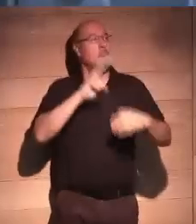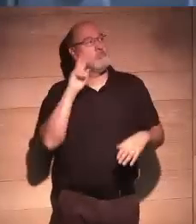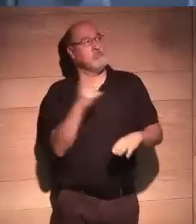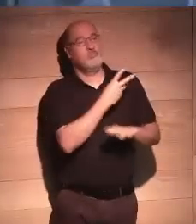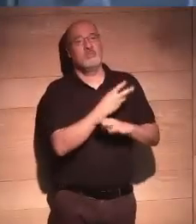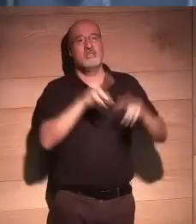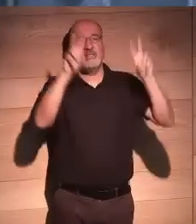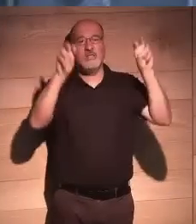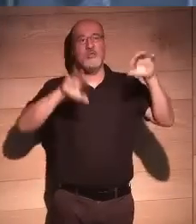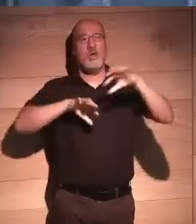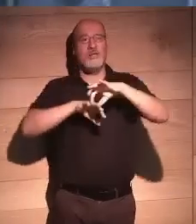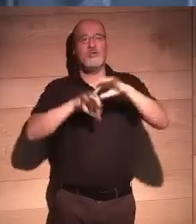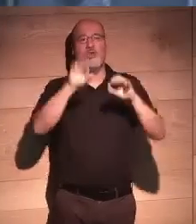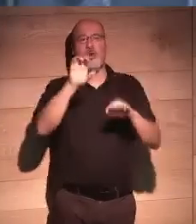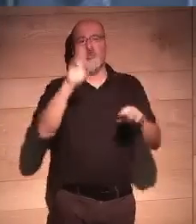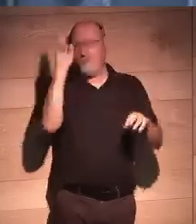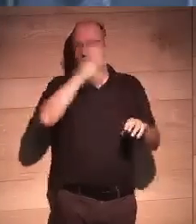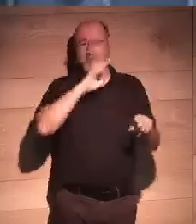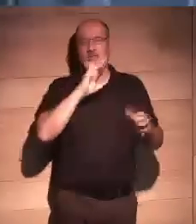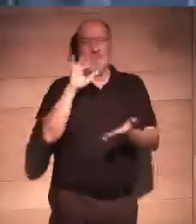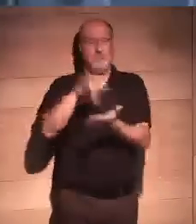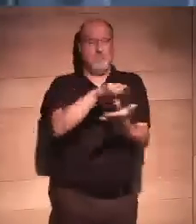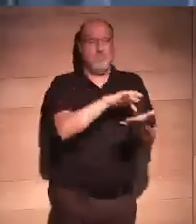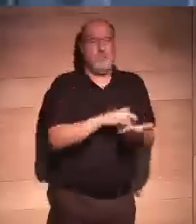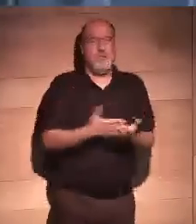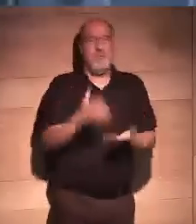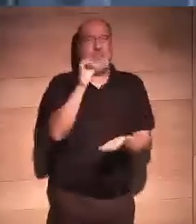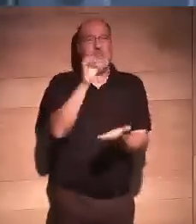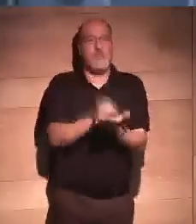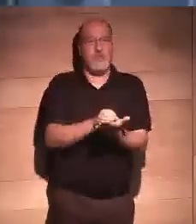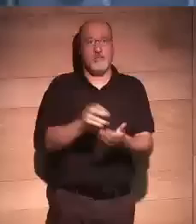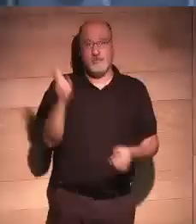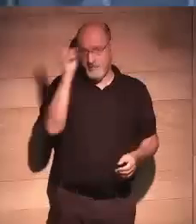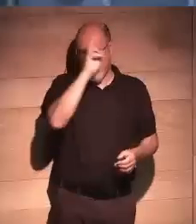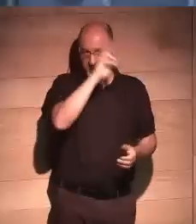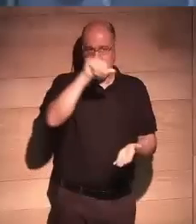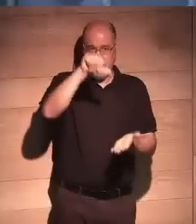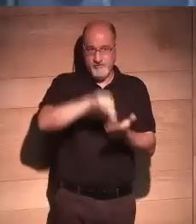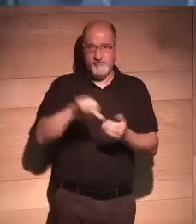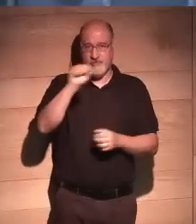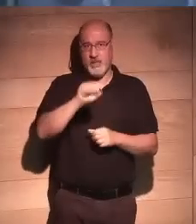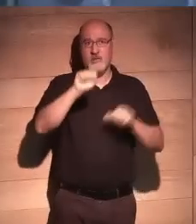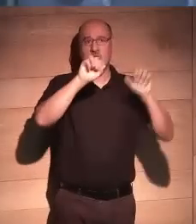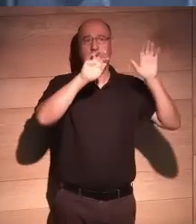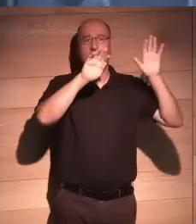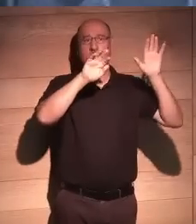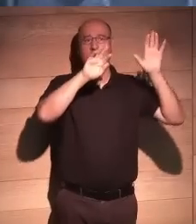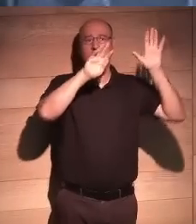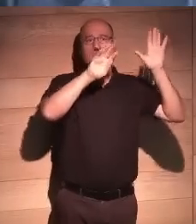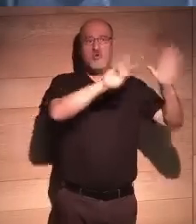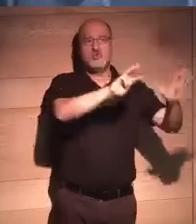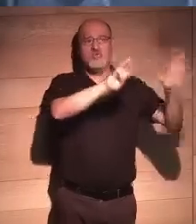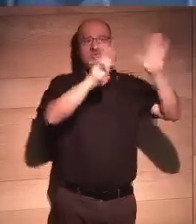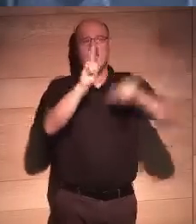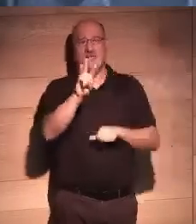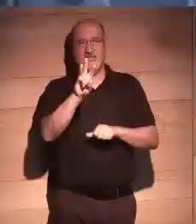y además que retrata muy bien el Madrid porque se está grabado en localizaciones reales y es muy interesante ver ese Madrid en el año 83 que parece que ha cambiado mucho, pero no